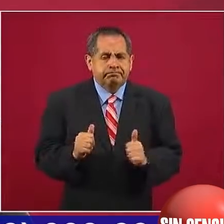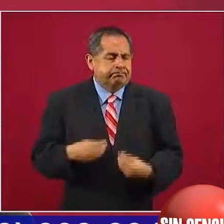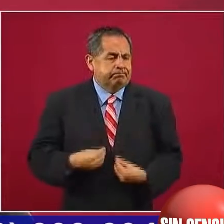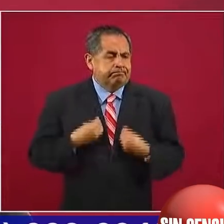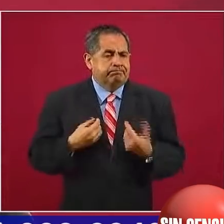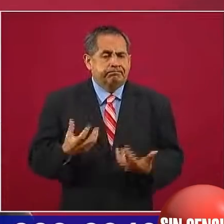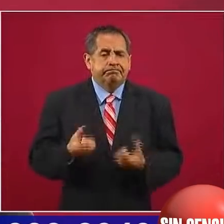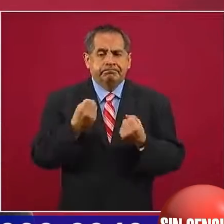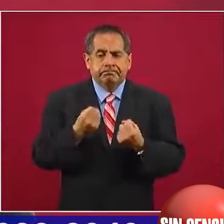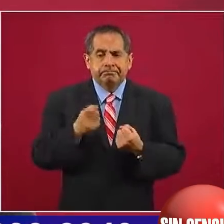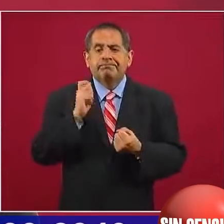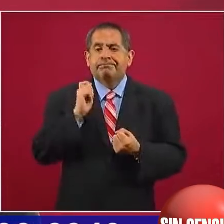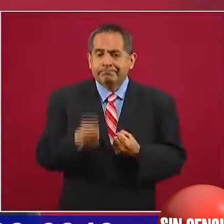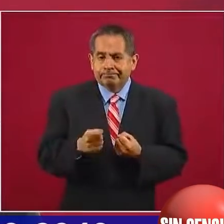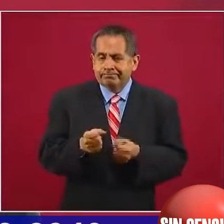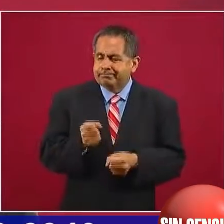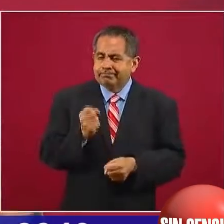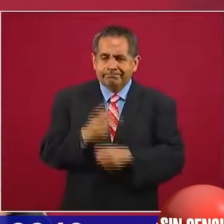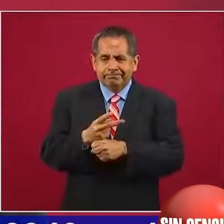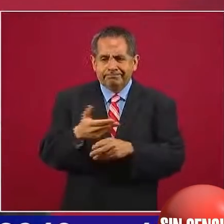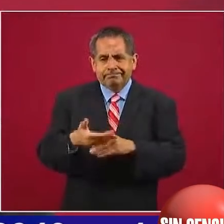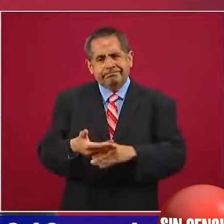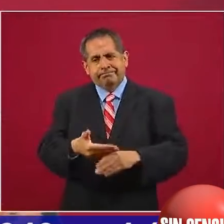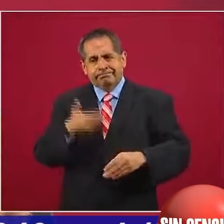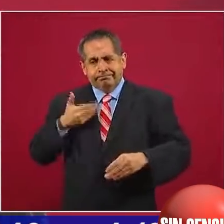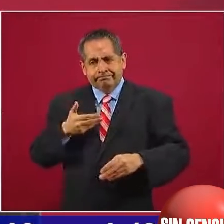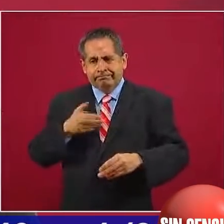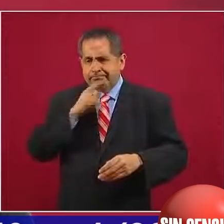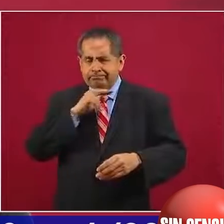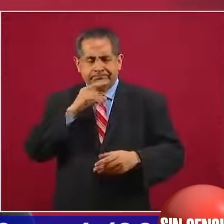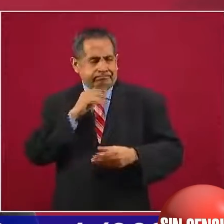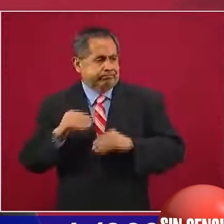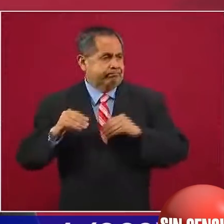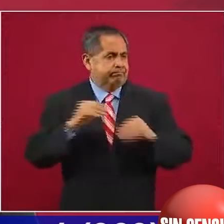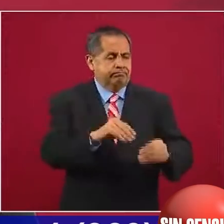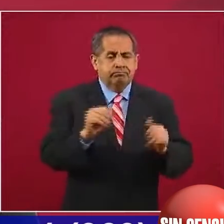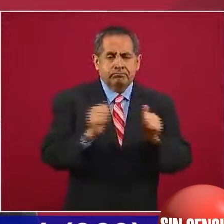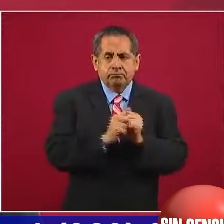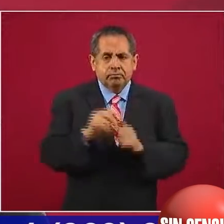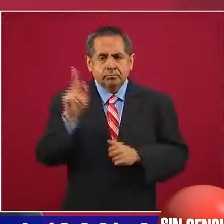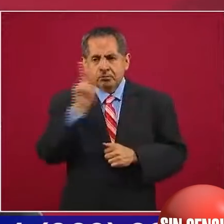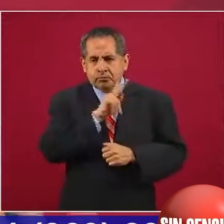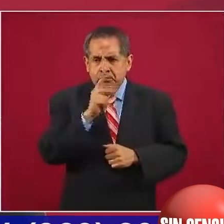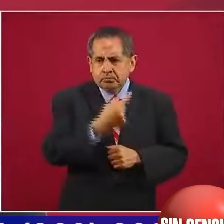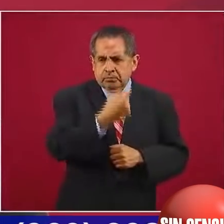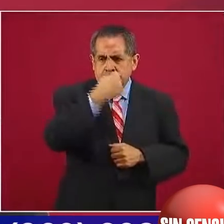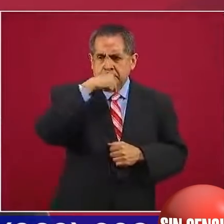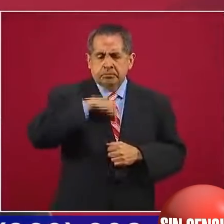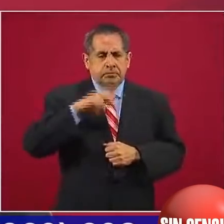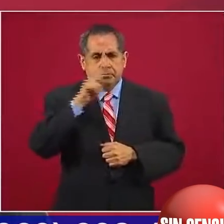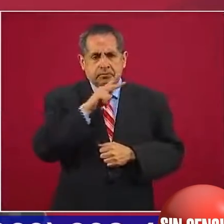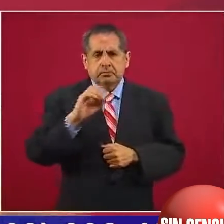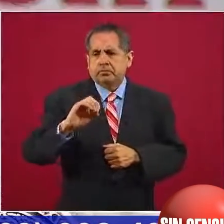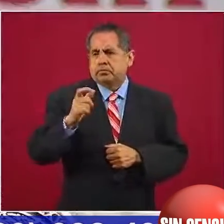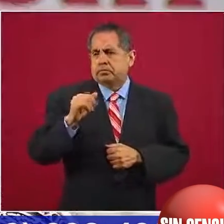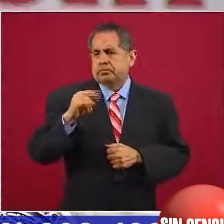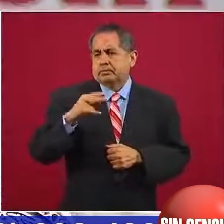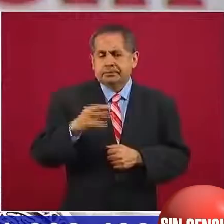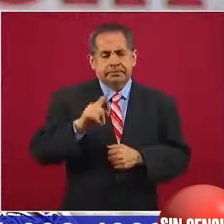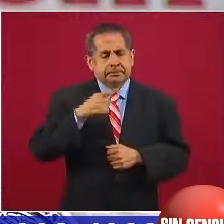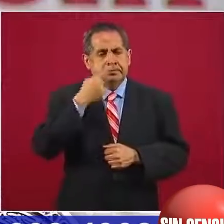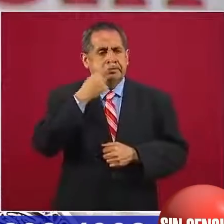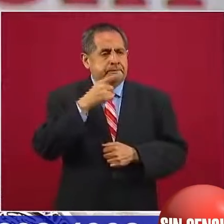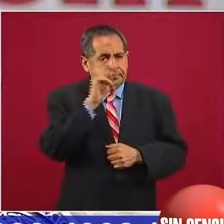la posibilidad de atender a las personas con oxigenación invasiva, con hidratación, con